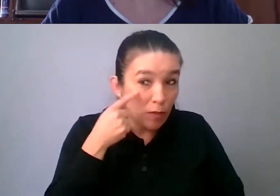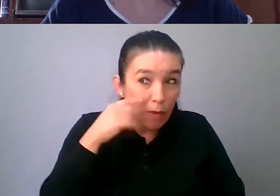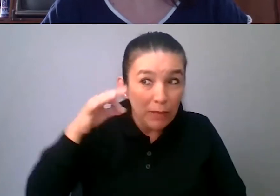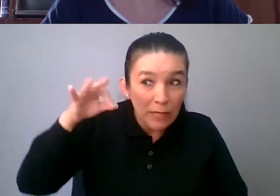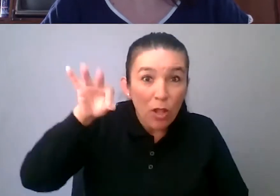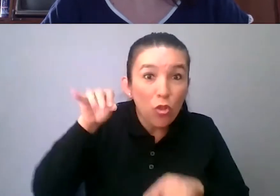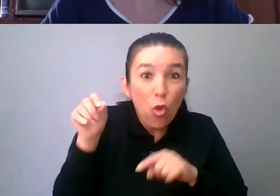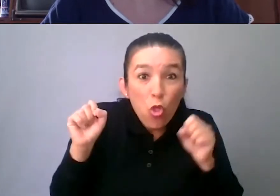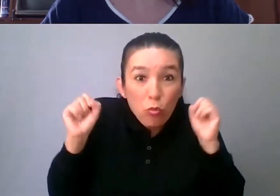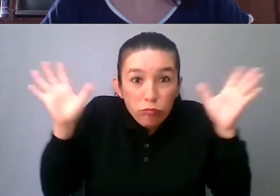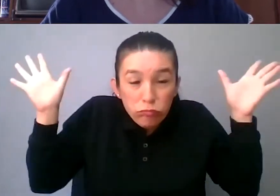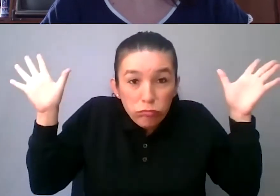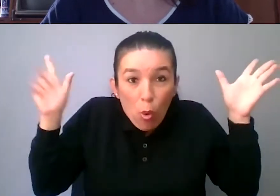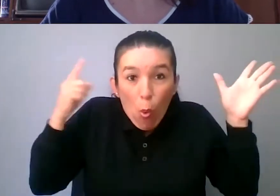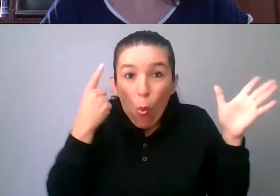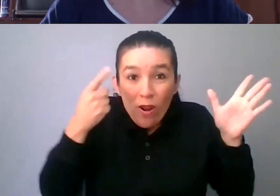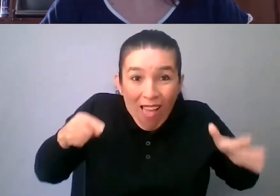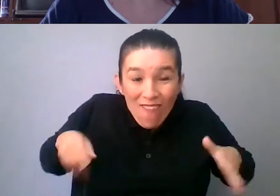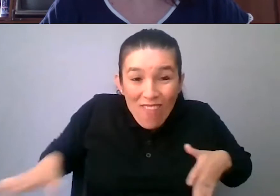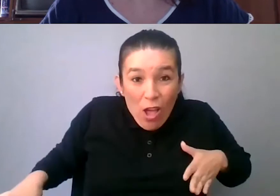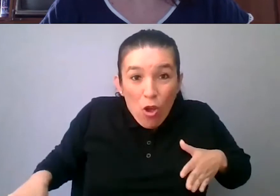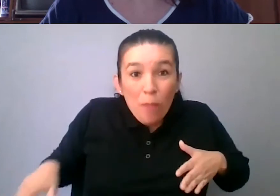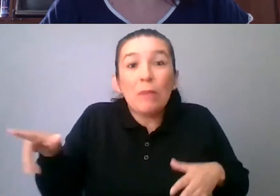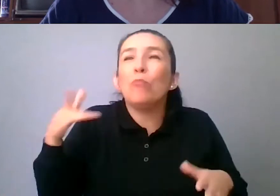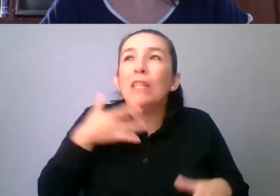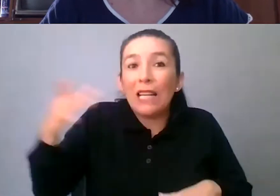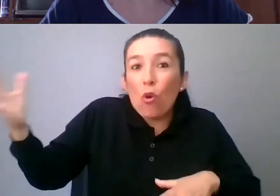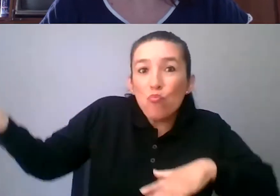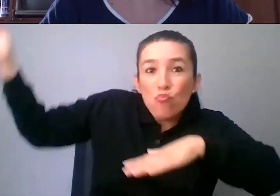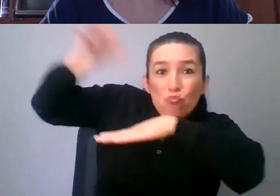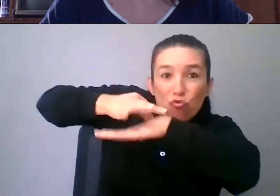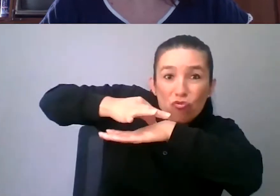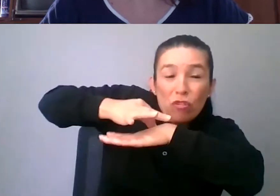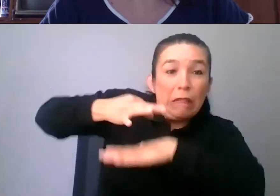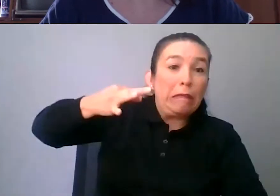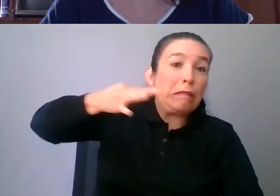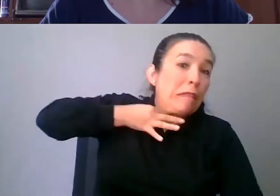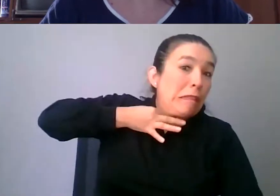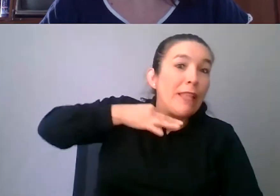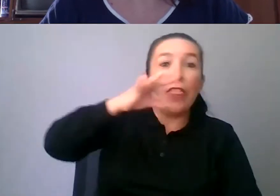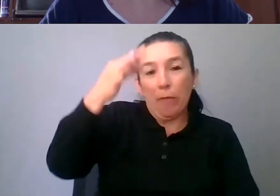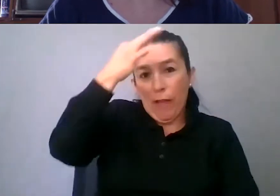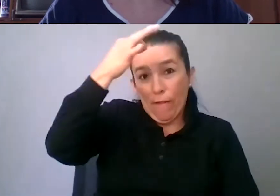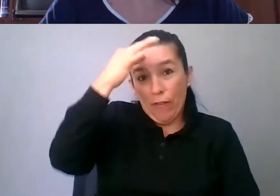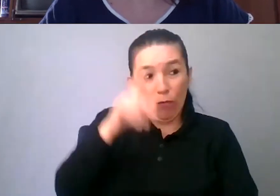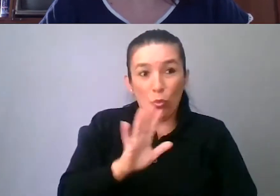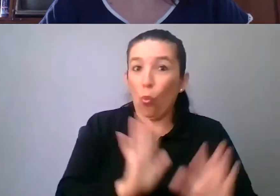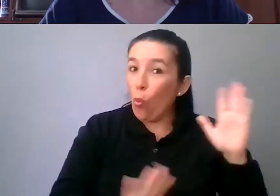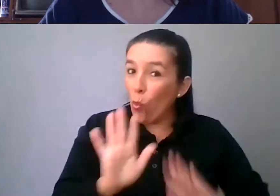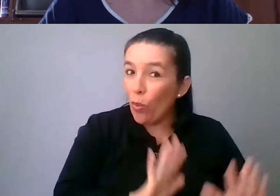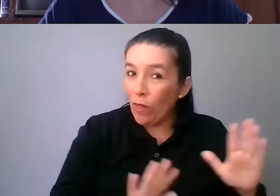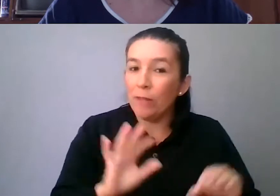arriba y un solo ala abajo, porque esos pican y transmiten alguna enfermedad que no queremos que tú tengas, ¿ya? Y